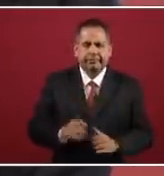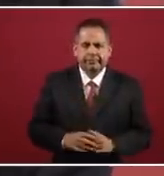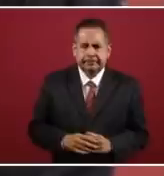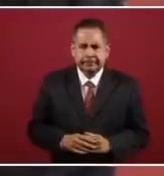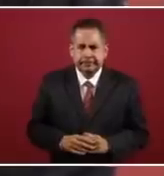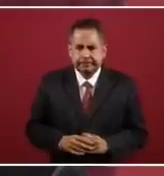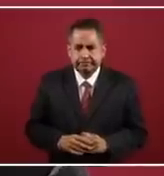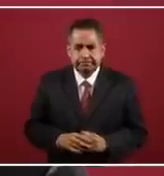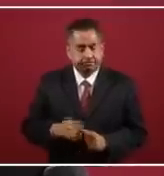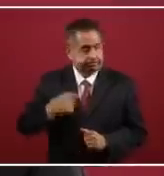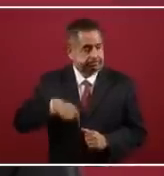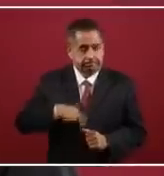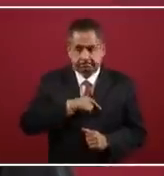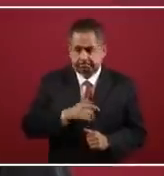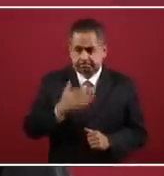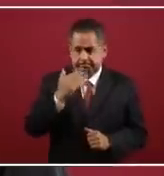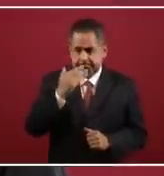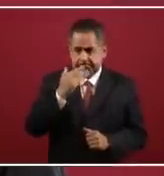hemos tenido